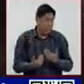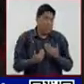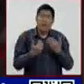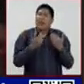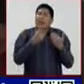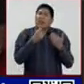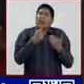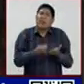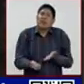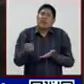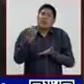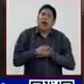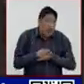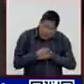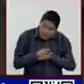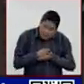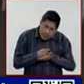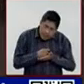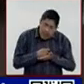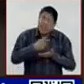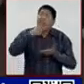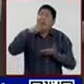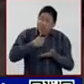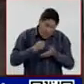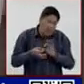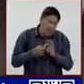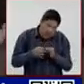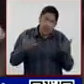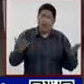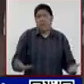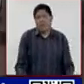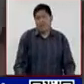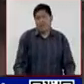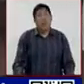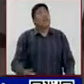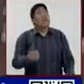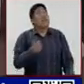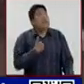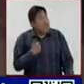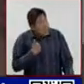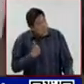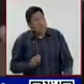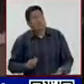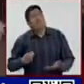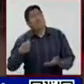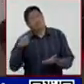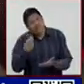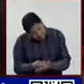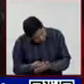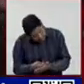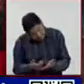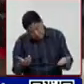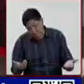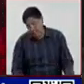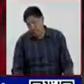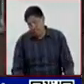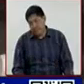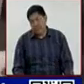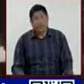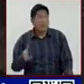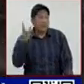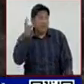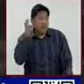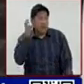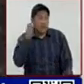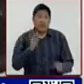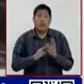estos bienes? ¿Quién se hace cargo de esta separación? Lamentablemente, el vecino tiene que correr con el gasto. Miriam, te escucha